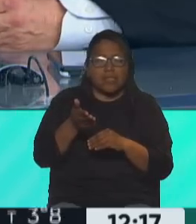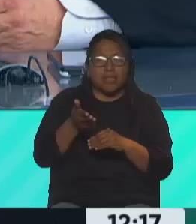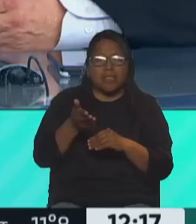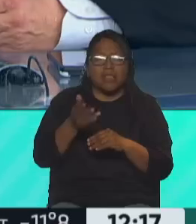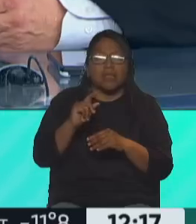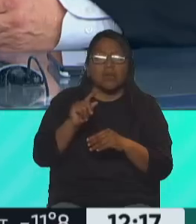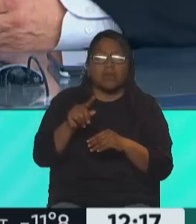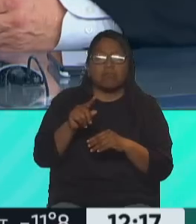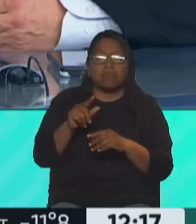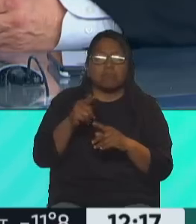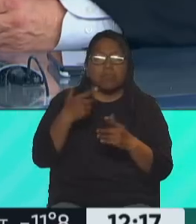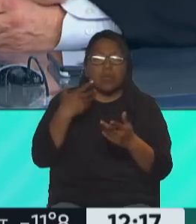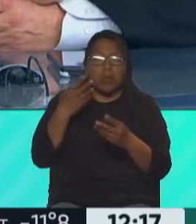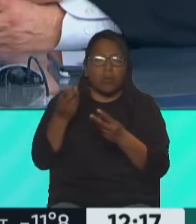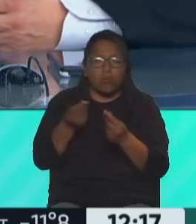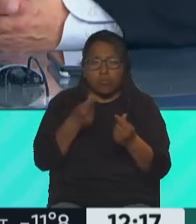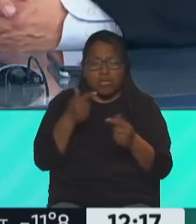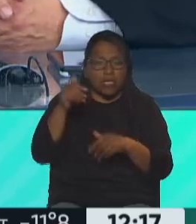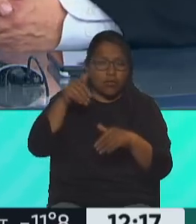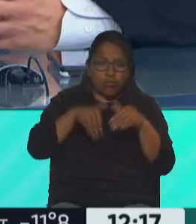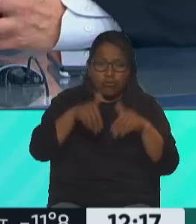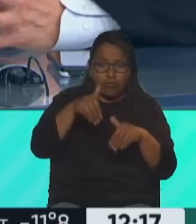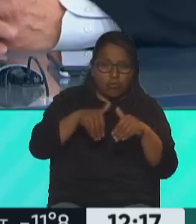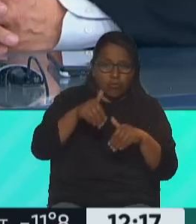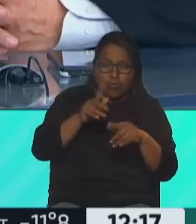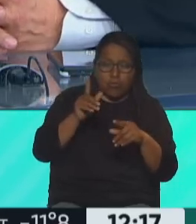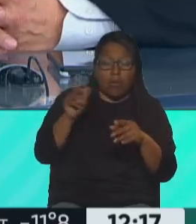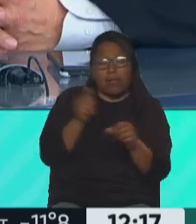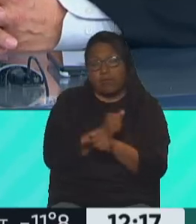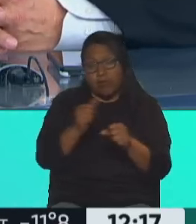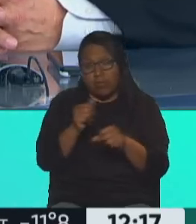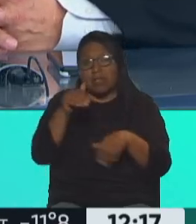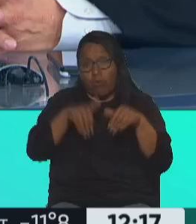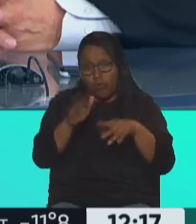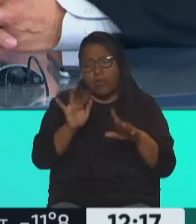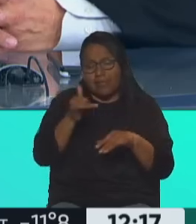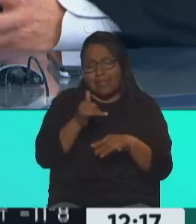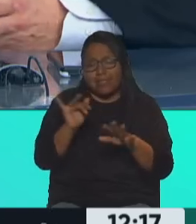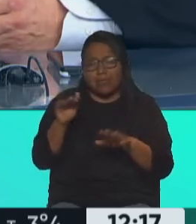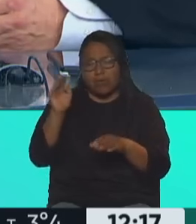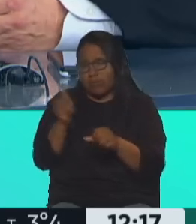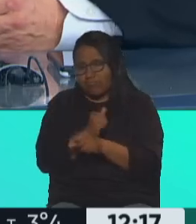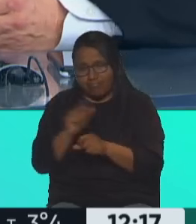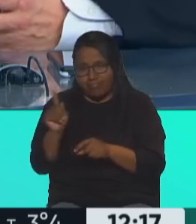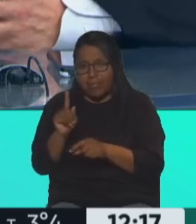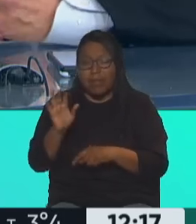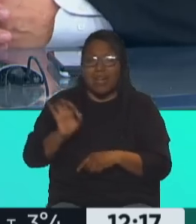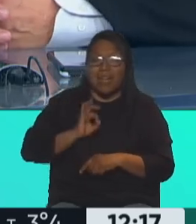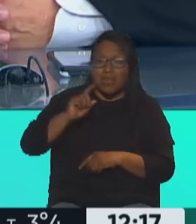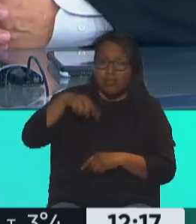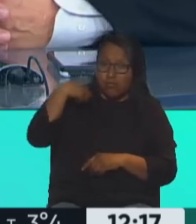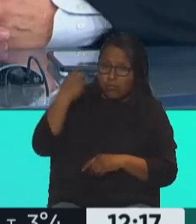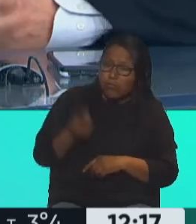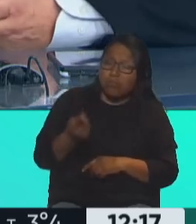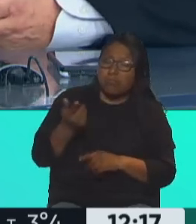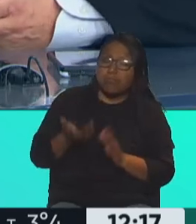planteado cuando se presentó el presupuesto que no se aprobó. Que no se votó, bueno, no se aprobó. Votar se votó, no se aprobó. Claro. Para el año que viene el crecimiento